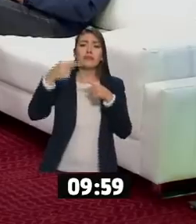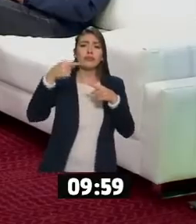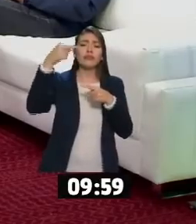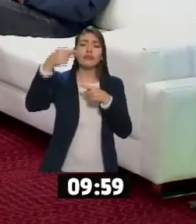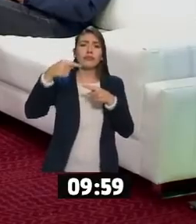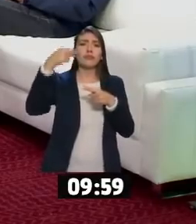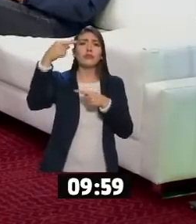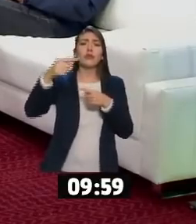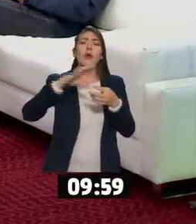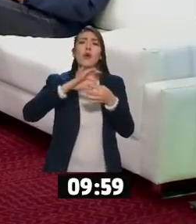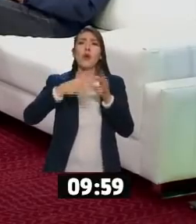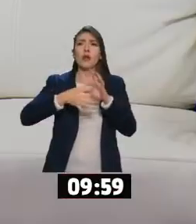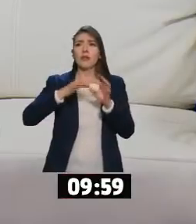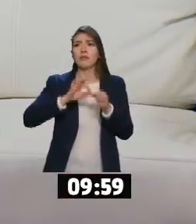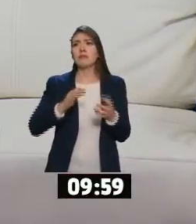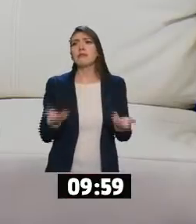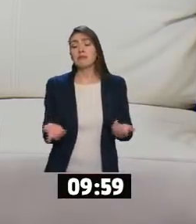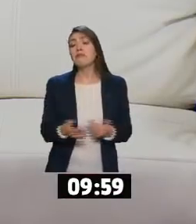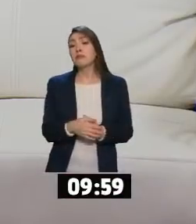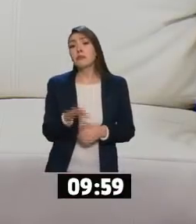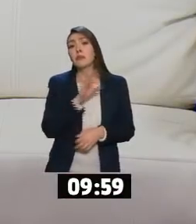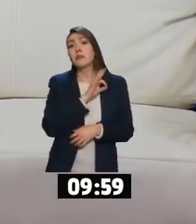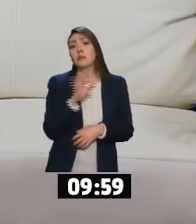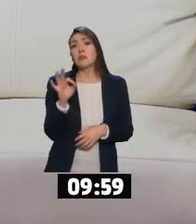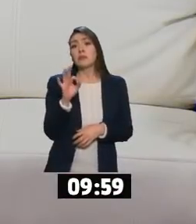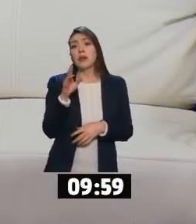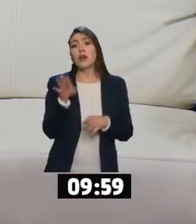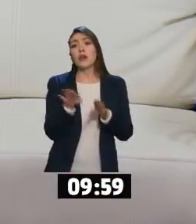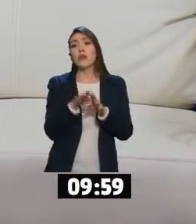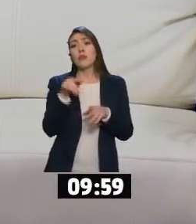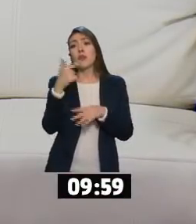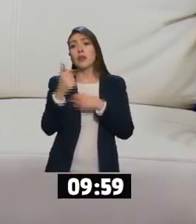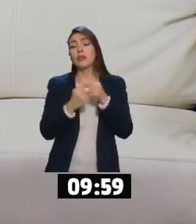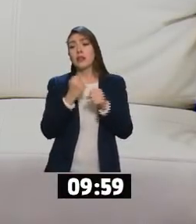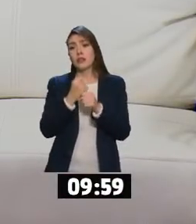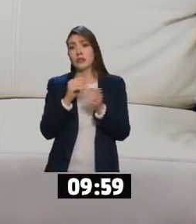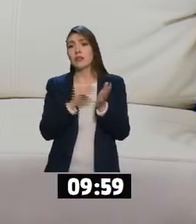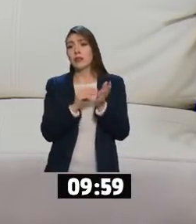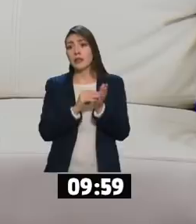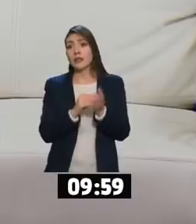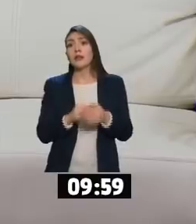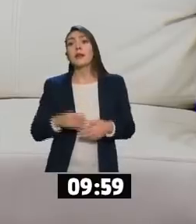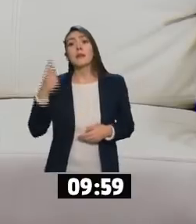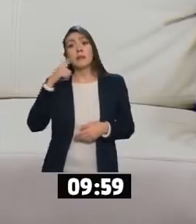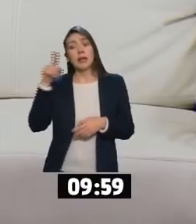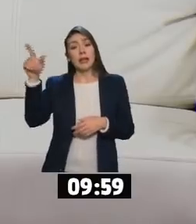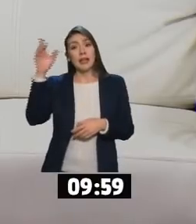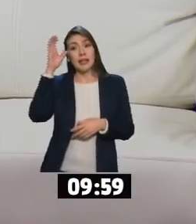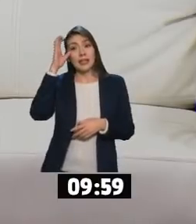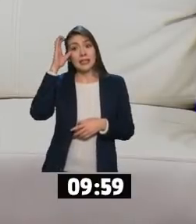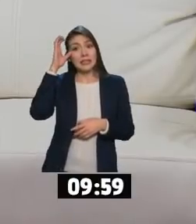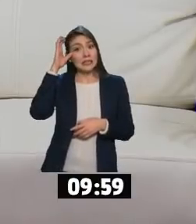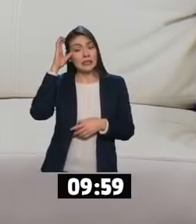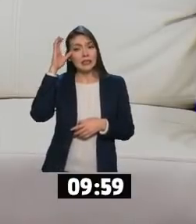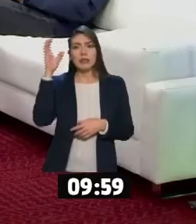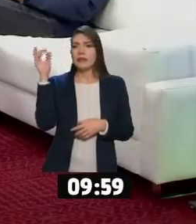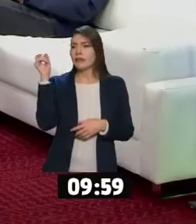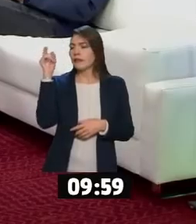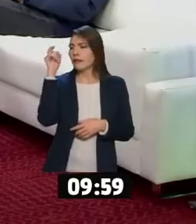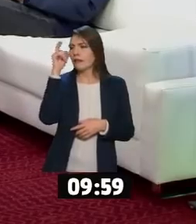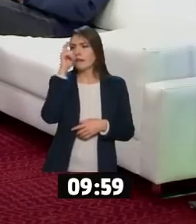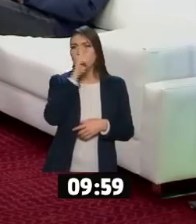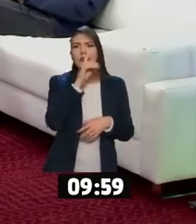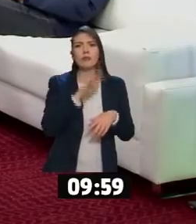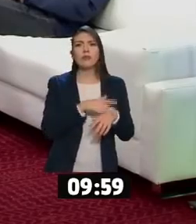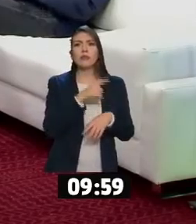llegando casi a los 26 y lograr mantenerse, pero en China es muy difícil hacer eso, porque la búsqueda de la perfección obliga a que los